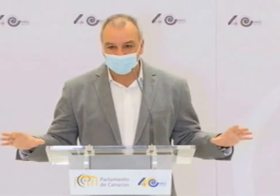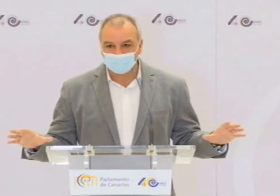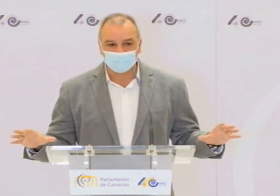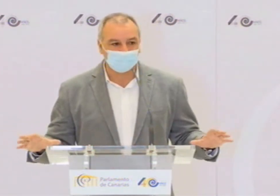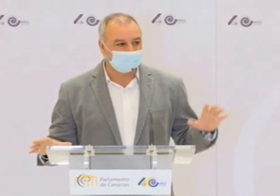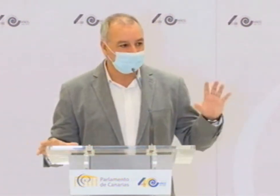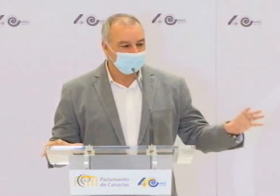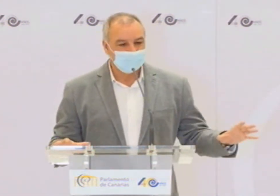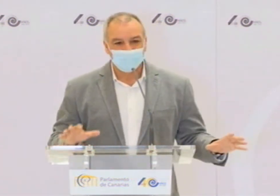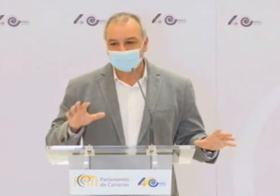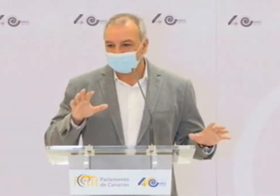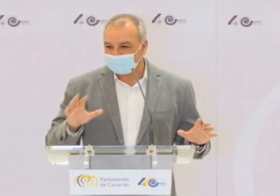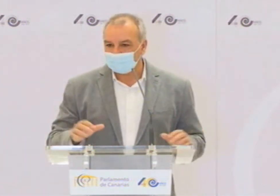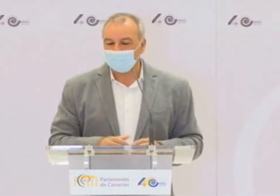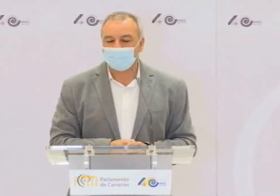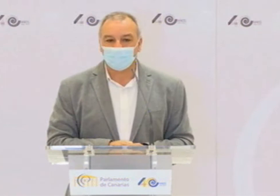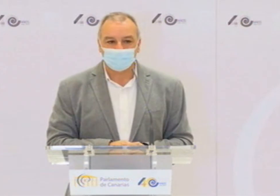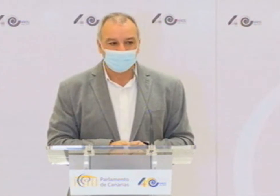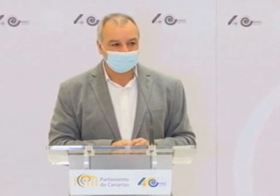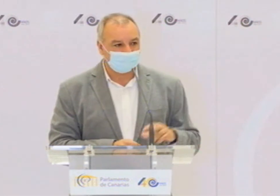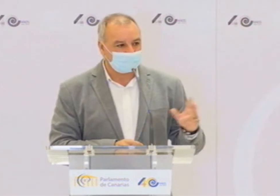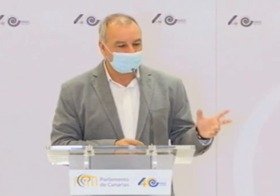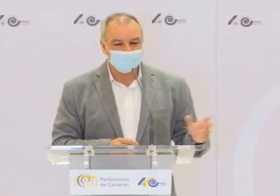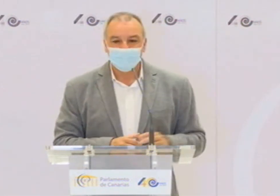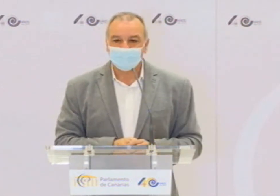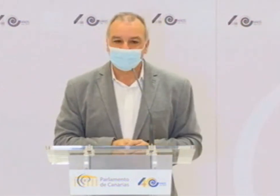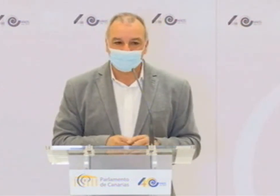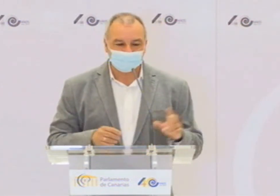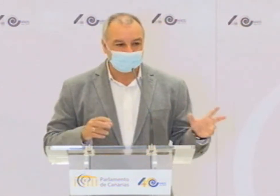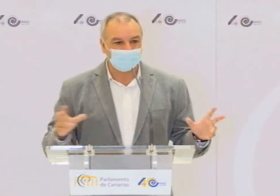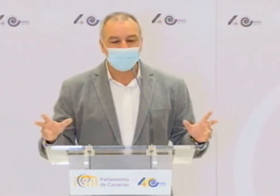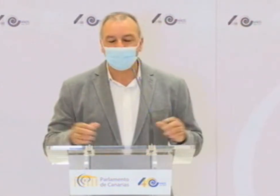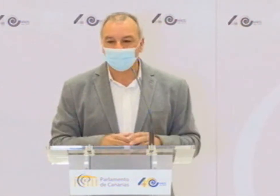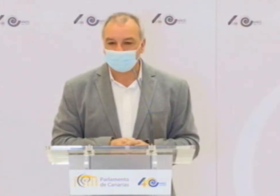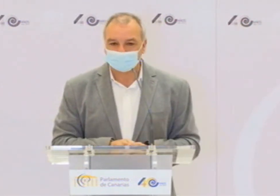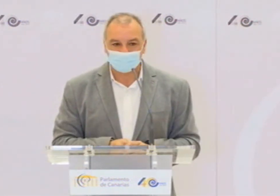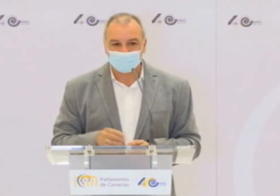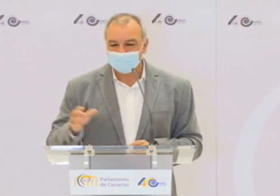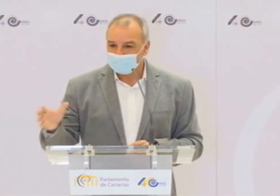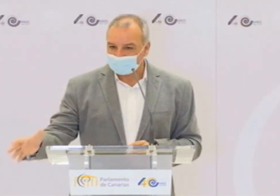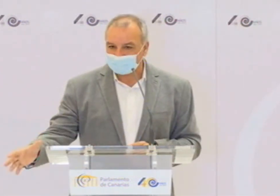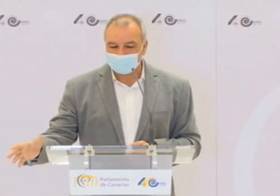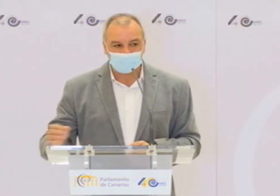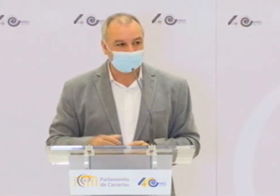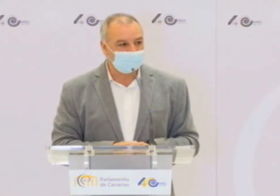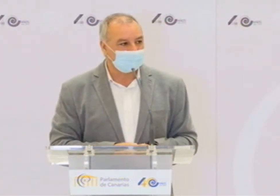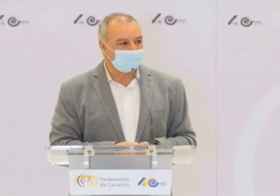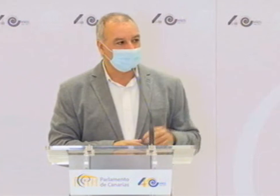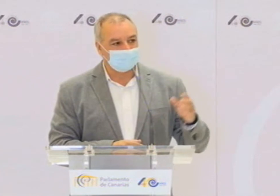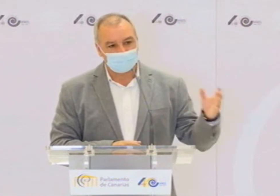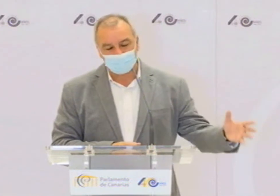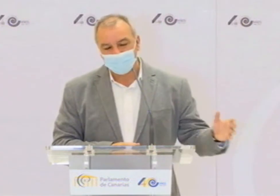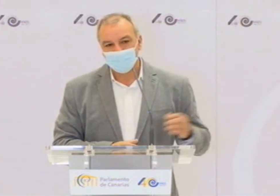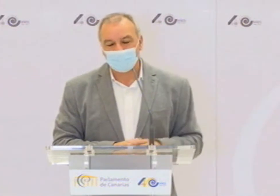en todos sus planos, sanitario, las consecuencias derivadas de esta crisis económica y social también, para apoyar a las familias, a los